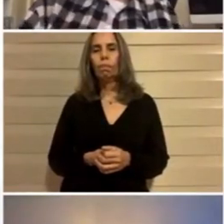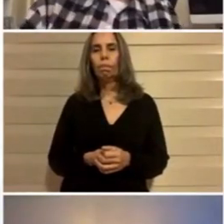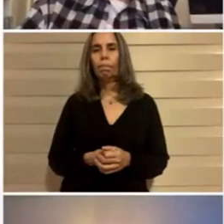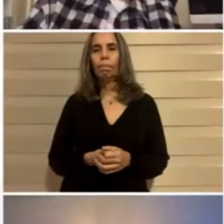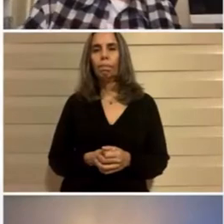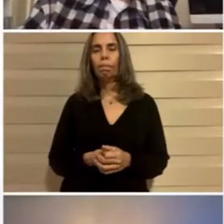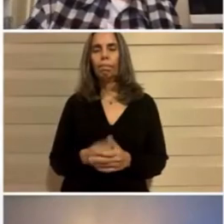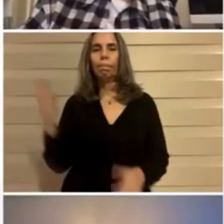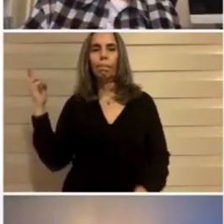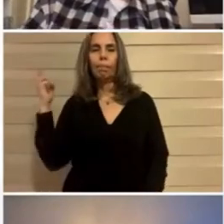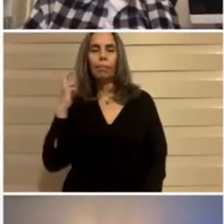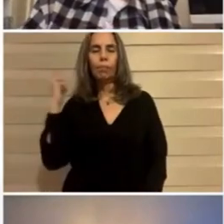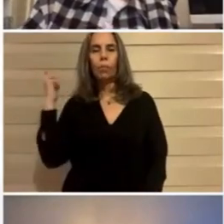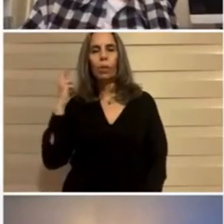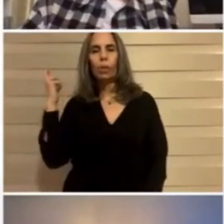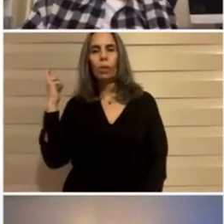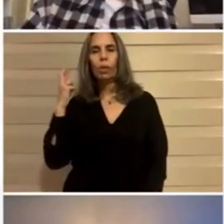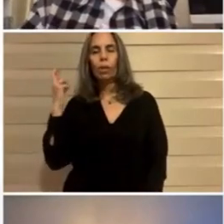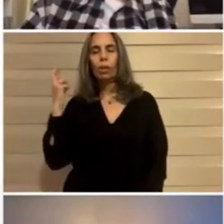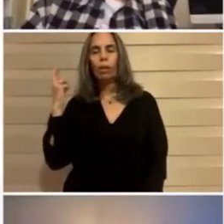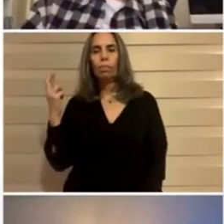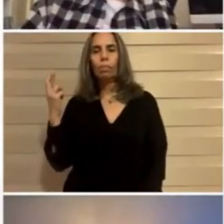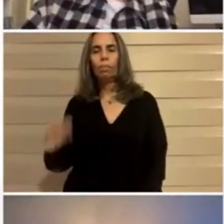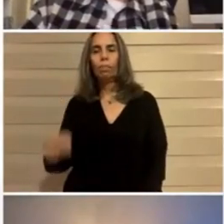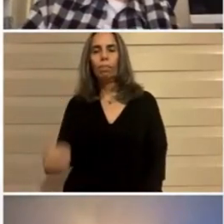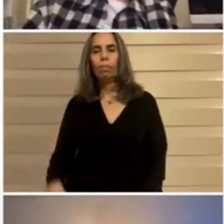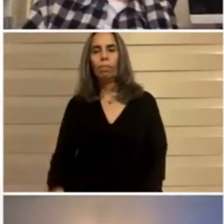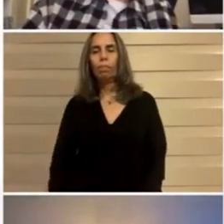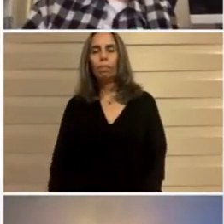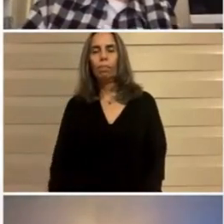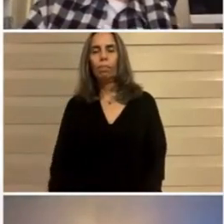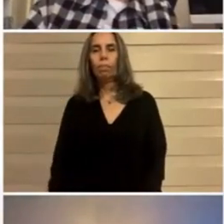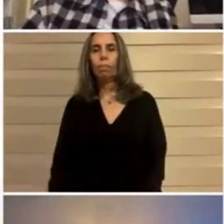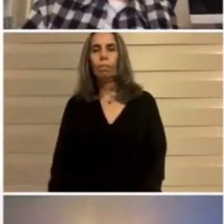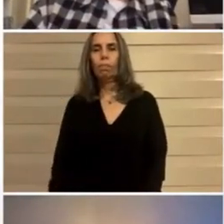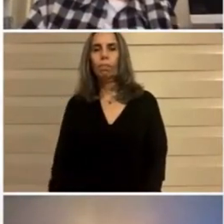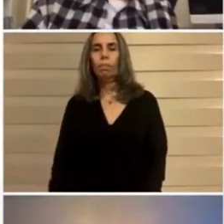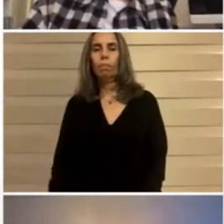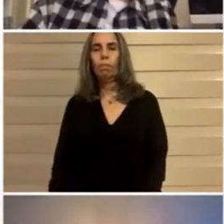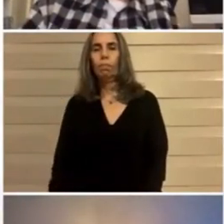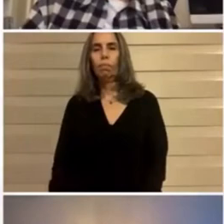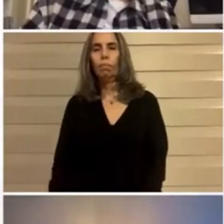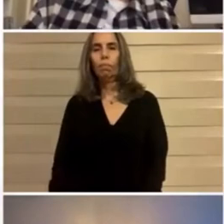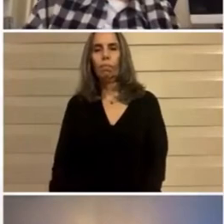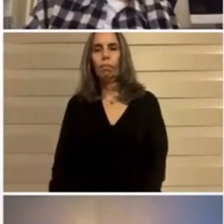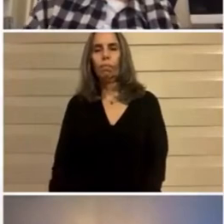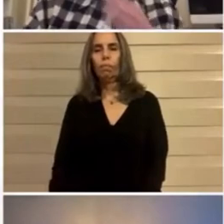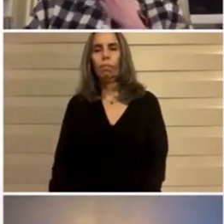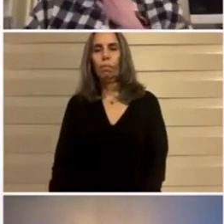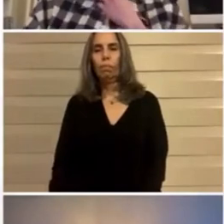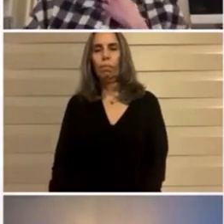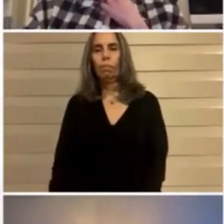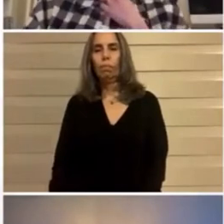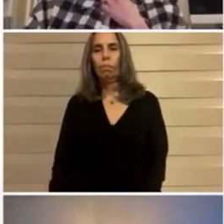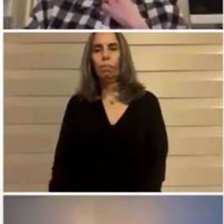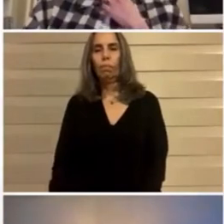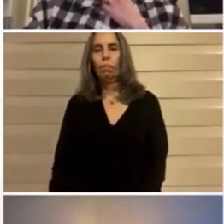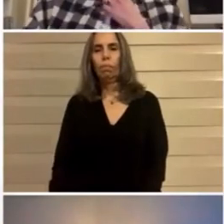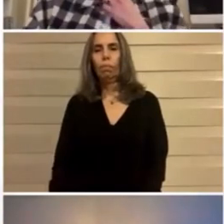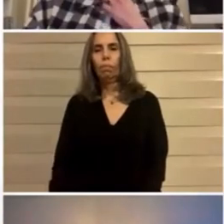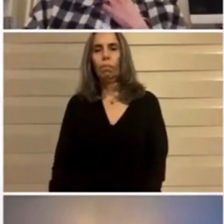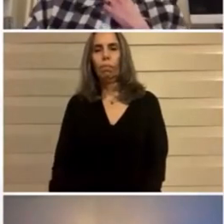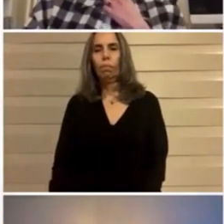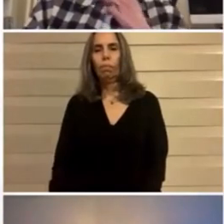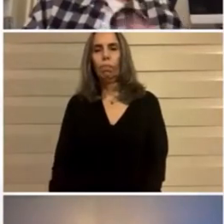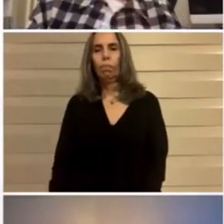artista requiere de estudiar, de formarse, de disciplina. Igual que ser un buen científico, igual que ser un buen